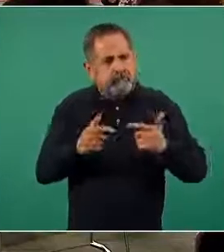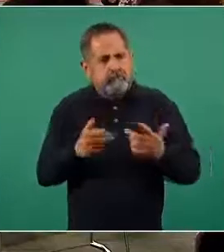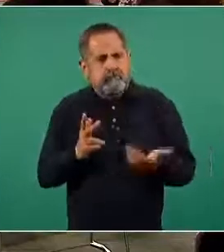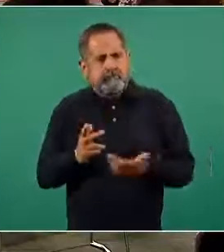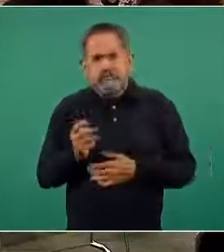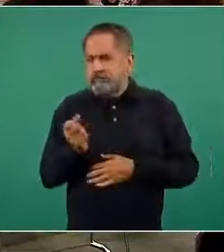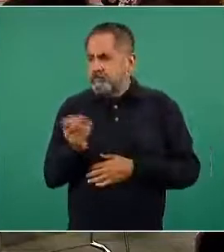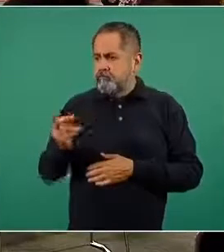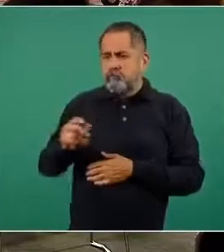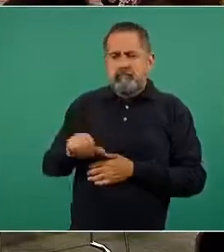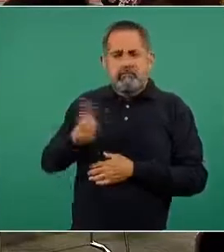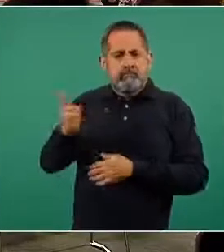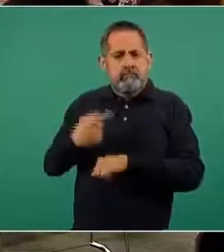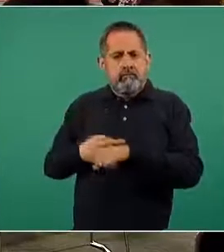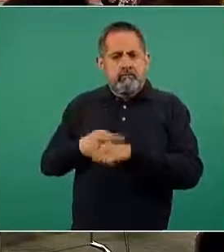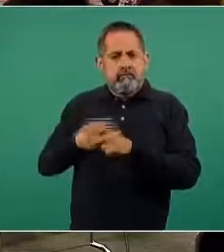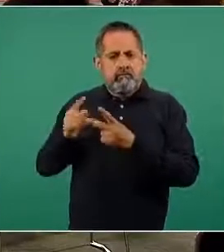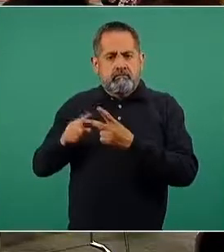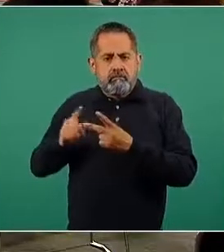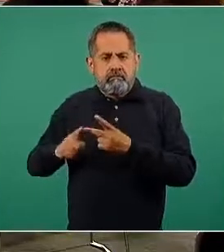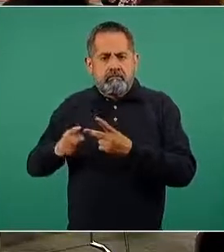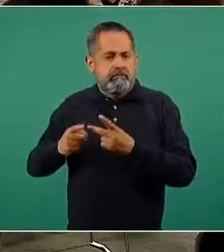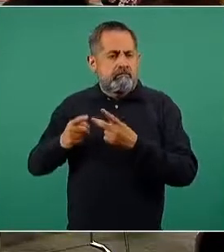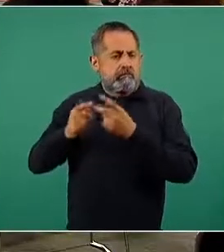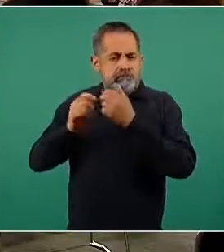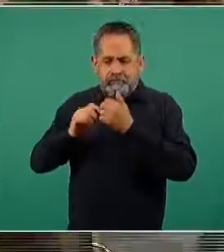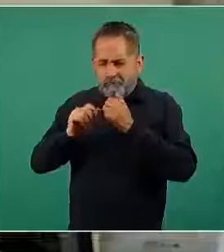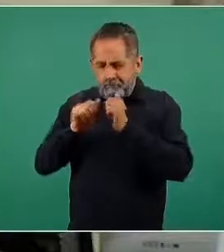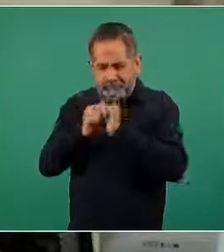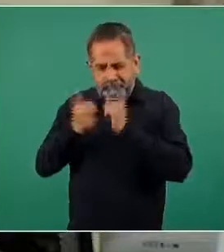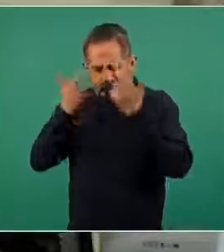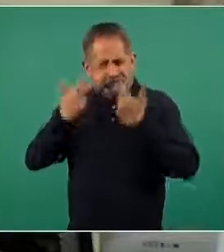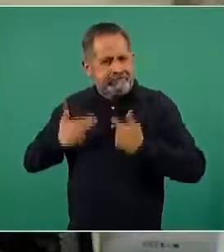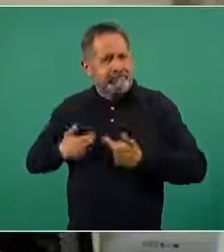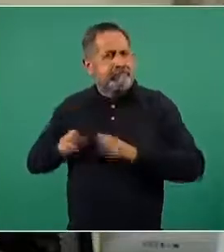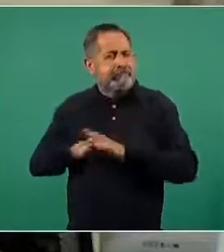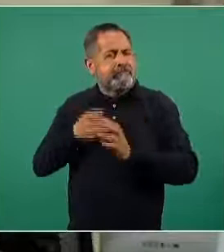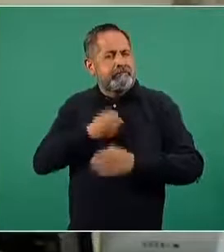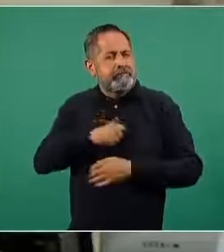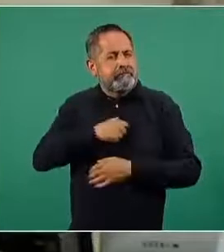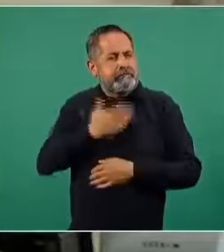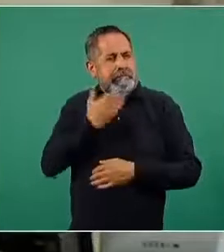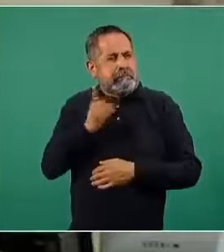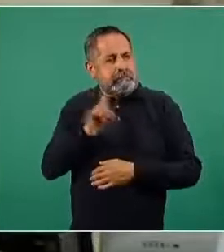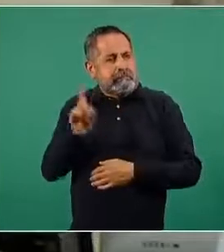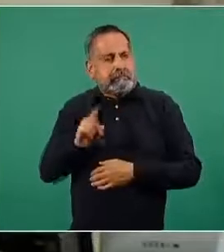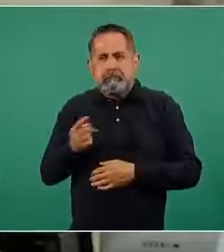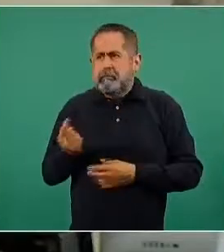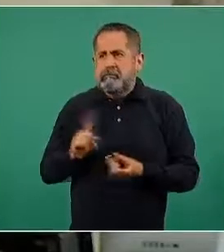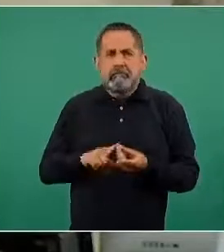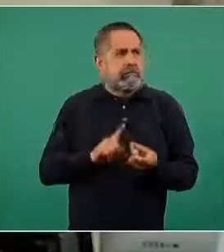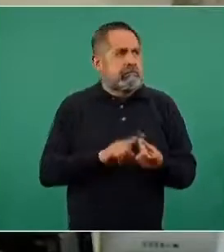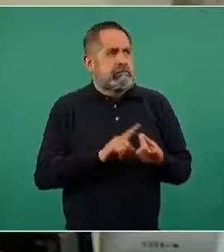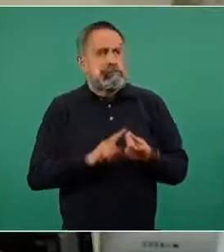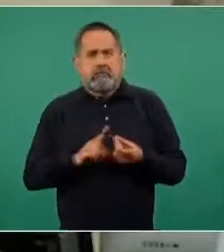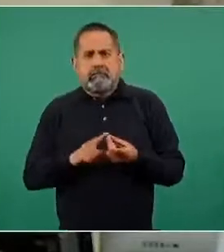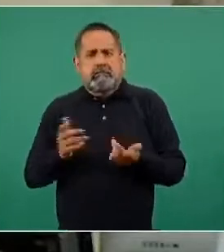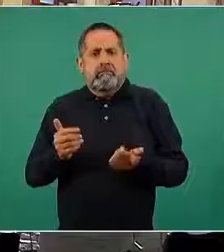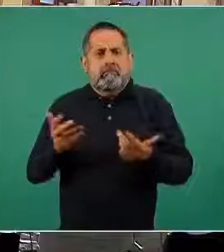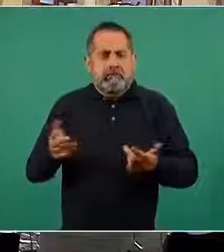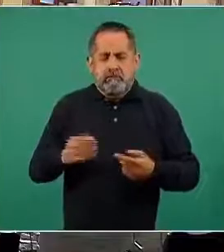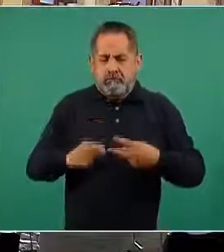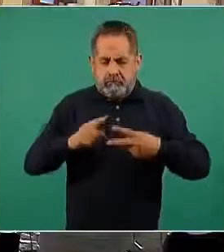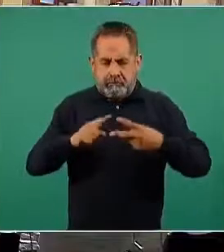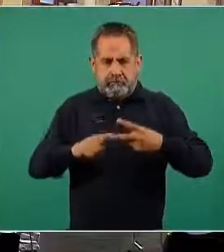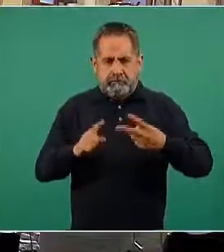pues hay personas que tienen enfermedades crónicas, que tienen situaciones particulares en su salud y que bueno, pues que están buscando la atención del caso. Y ahorita le hago